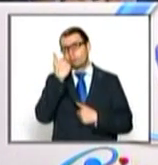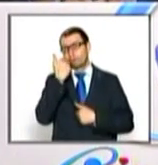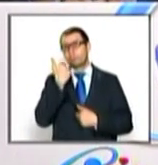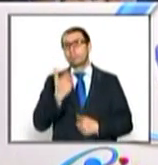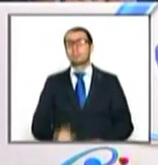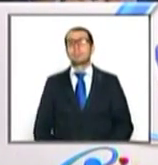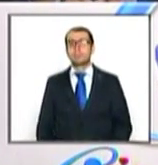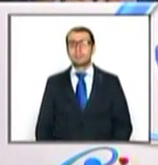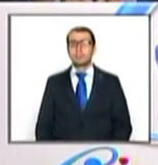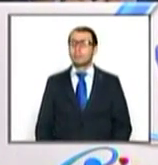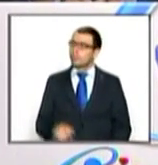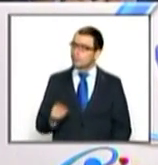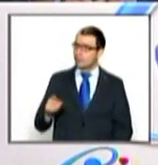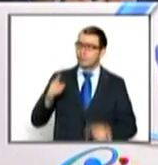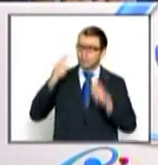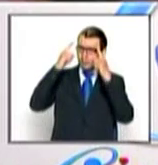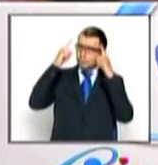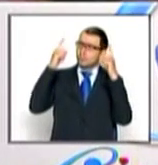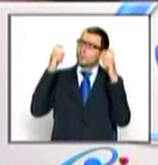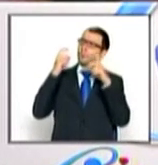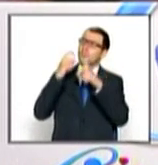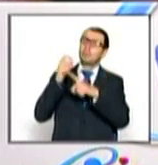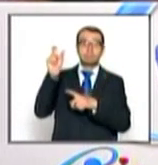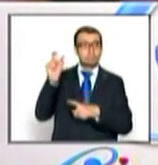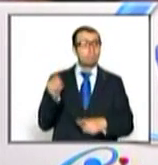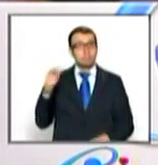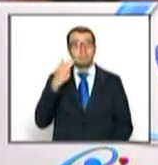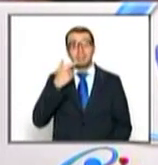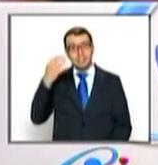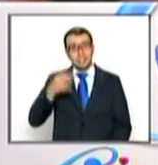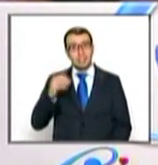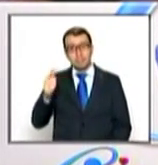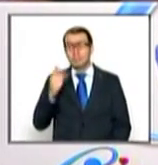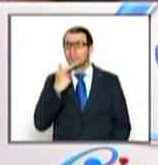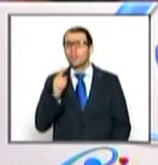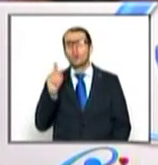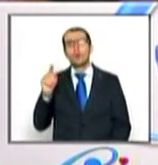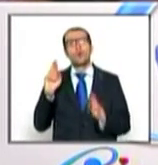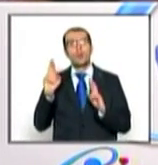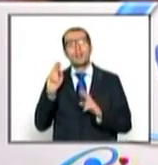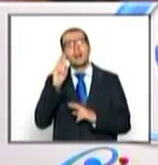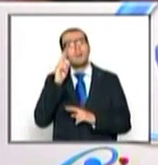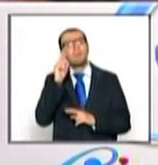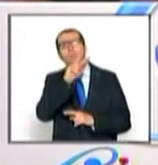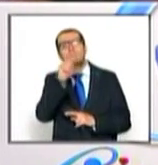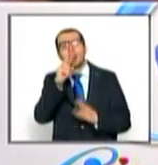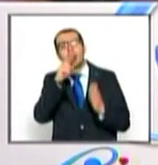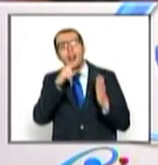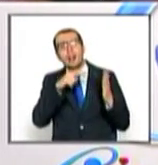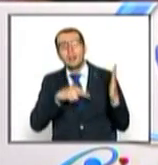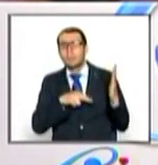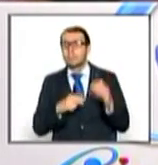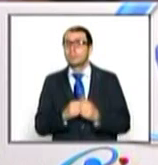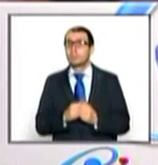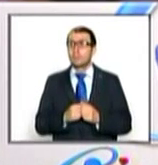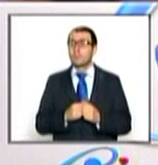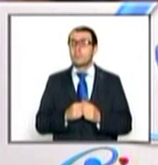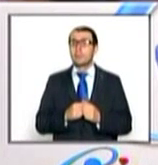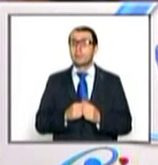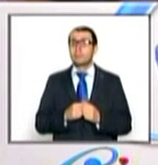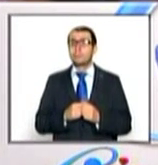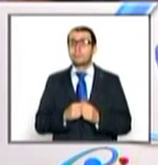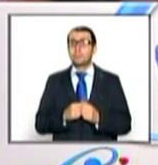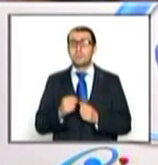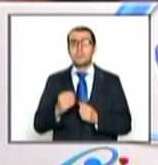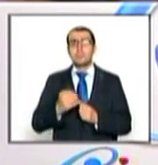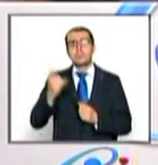Y mire esta reflexión que es muy cierta. Ojalá lean ustedes, la mayoría de las enfermedades de